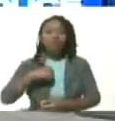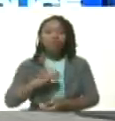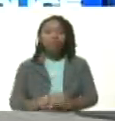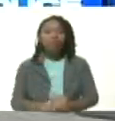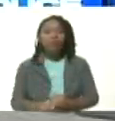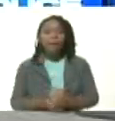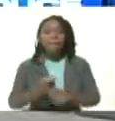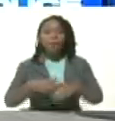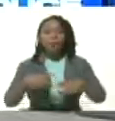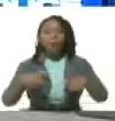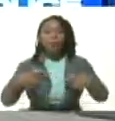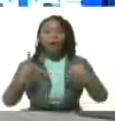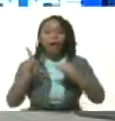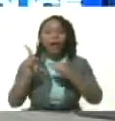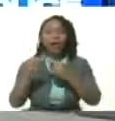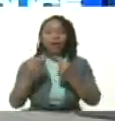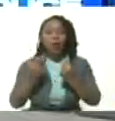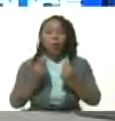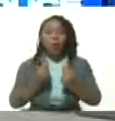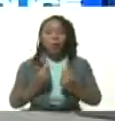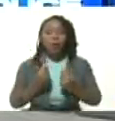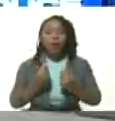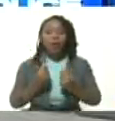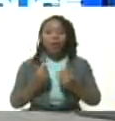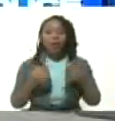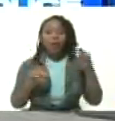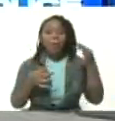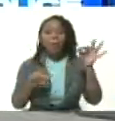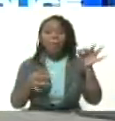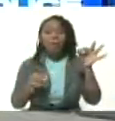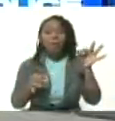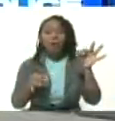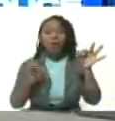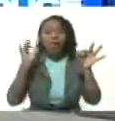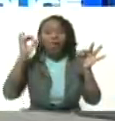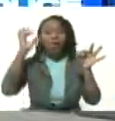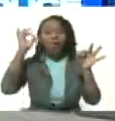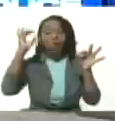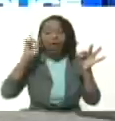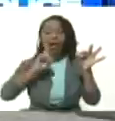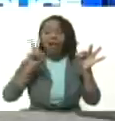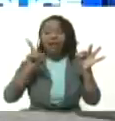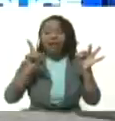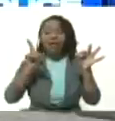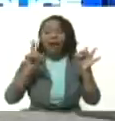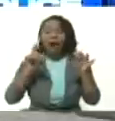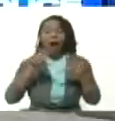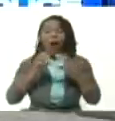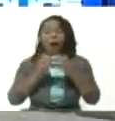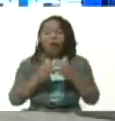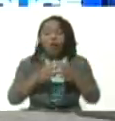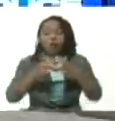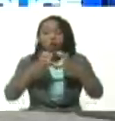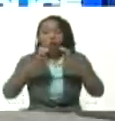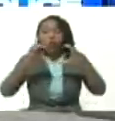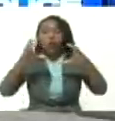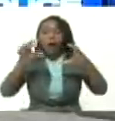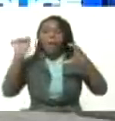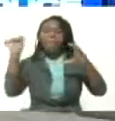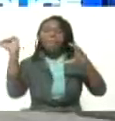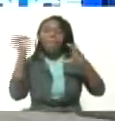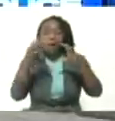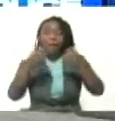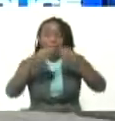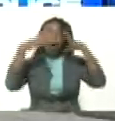el crecimiento de esa economía, la economía de los papeles. Y luego esas burbujas le han explotado en la cara en